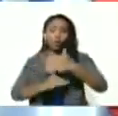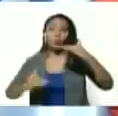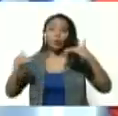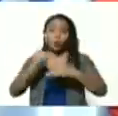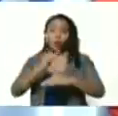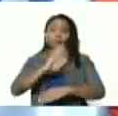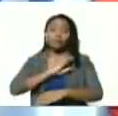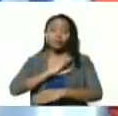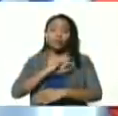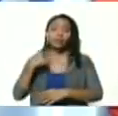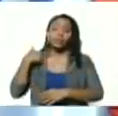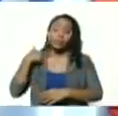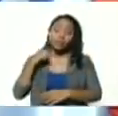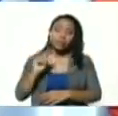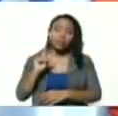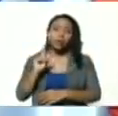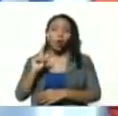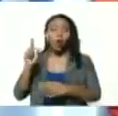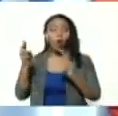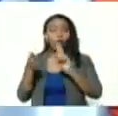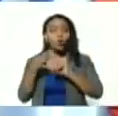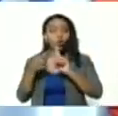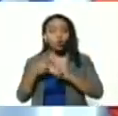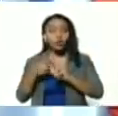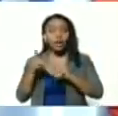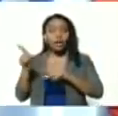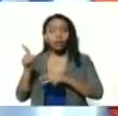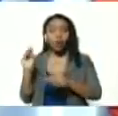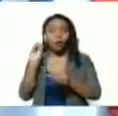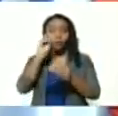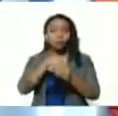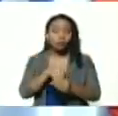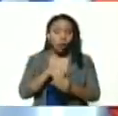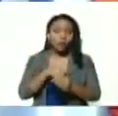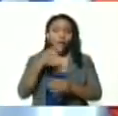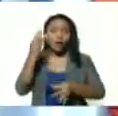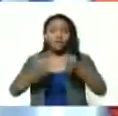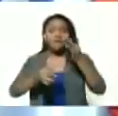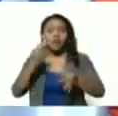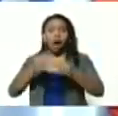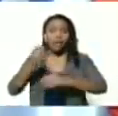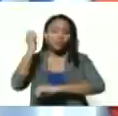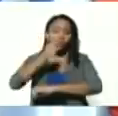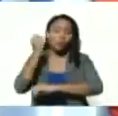que conocer esto que entró en contradicción entre el fiscal y el tribunal.